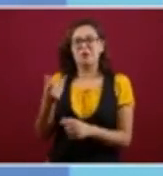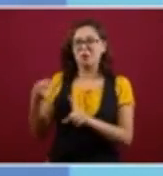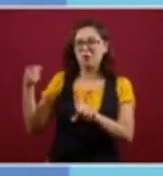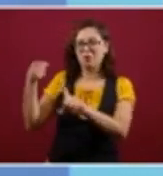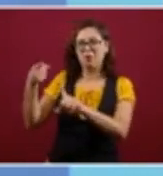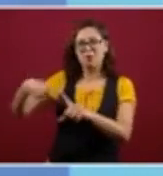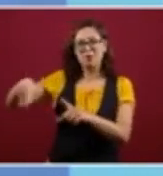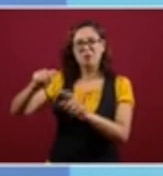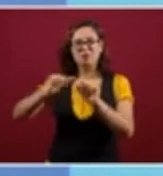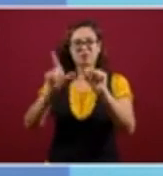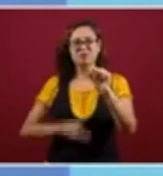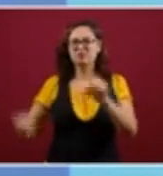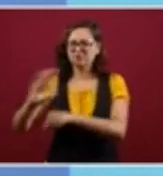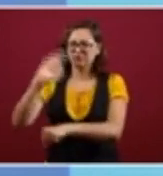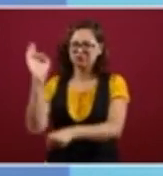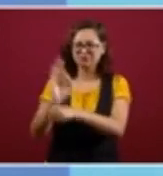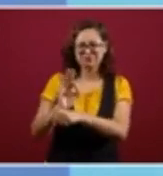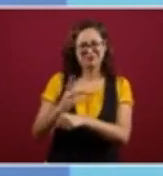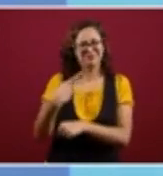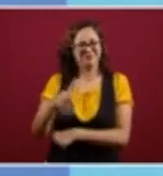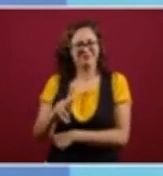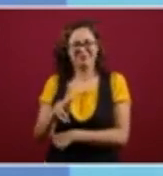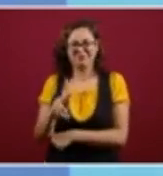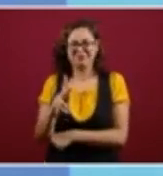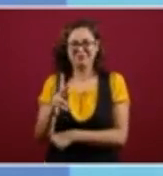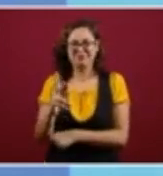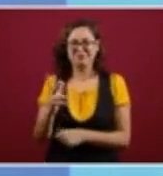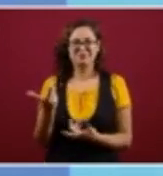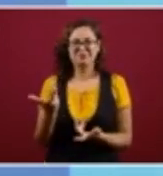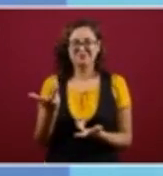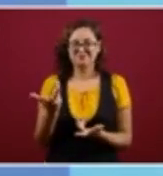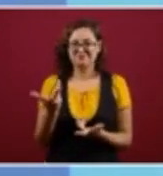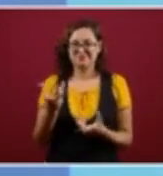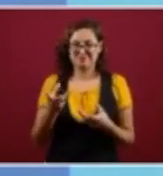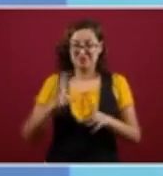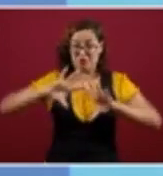se informaba el gasto total.